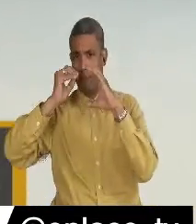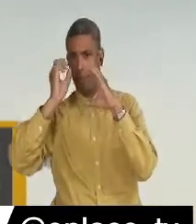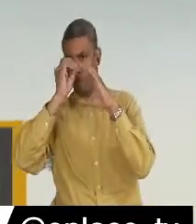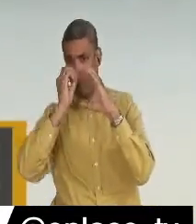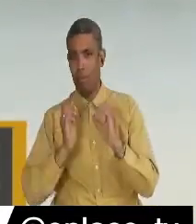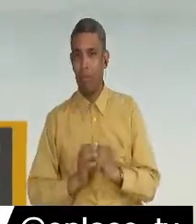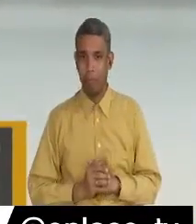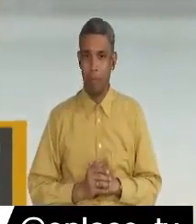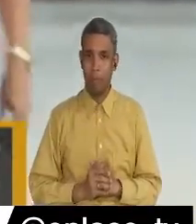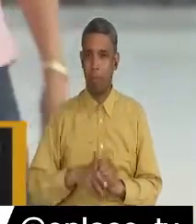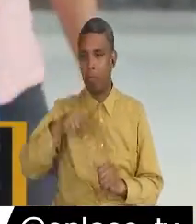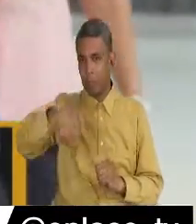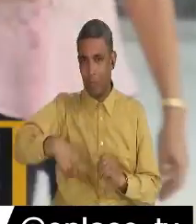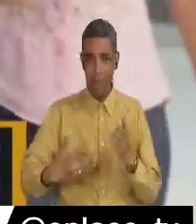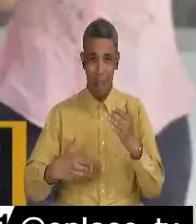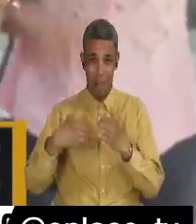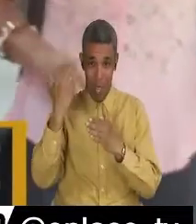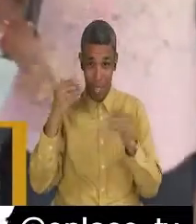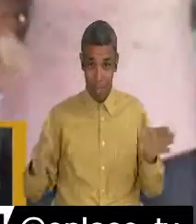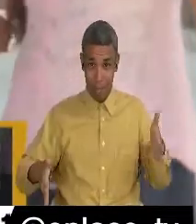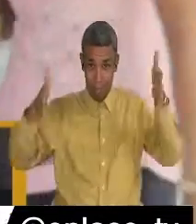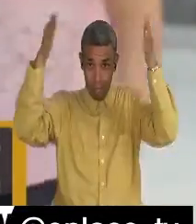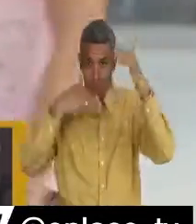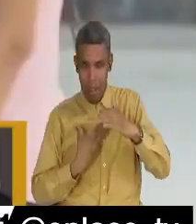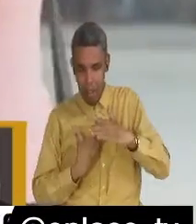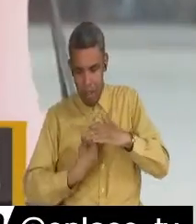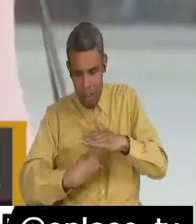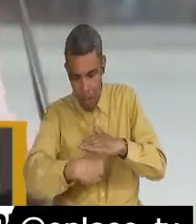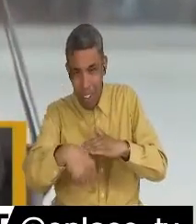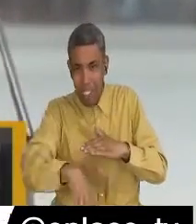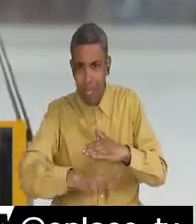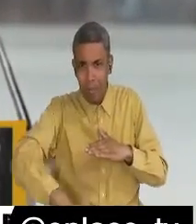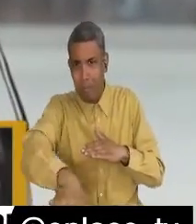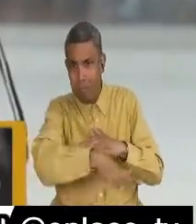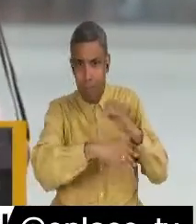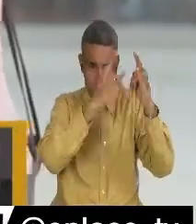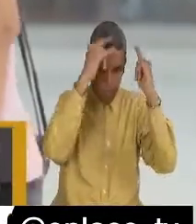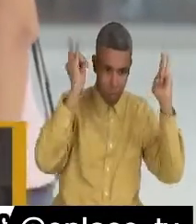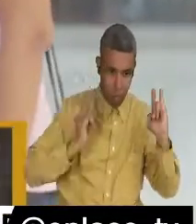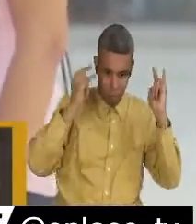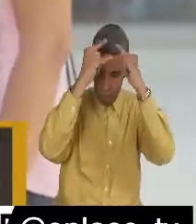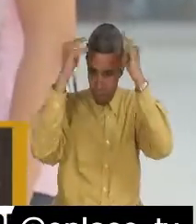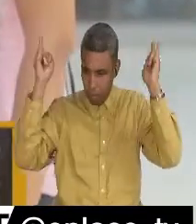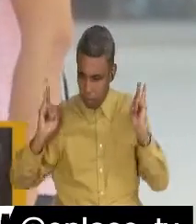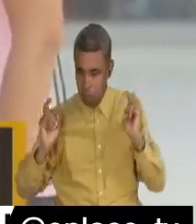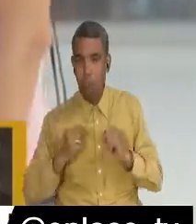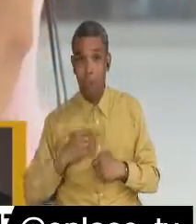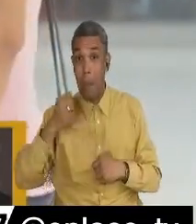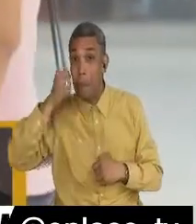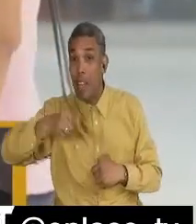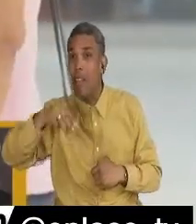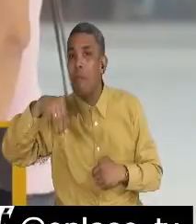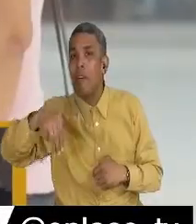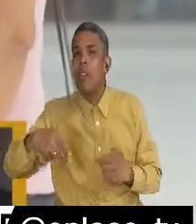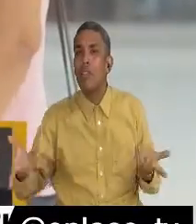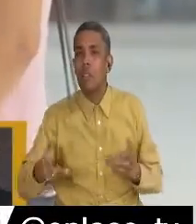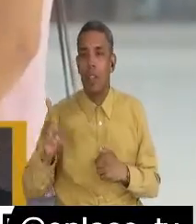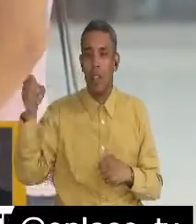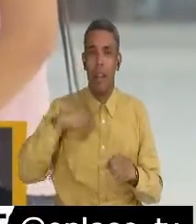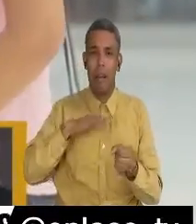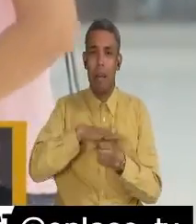mañana martes 11 de abril se estará trasladando también al barrio Las Playas, en la Comuna 1 de Barranca Bermeja, en donde estará uno